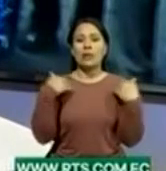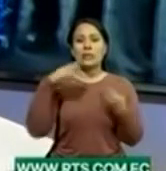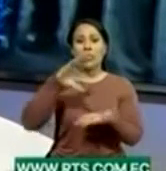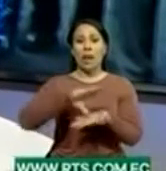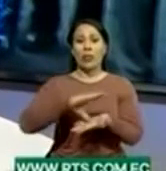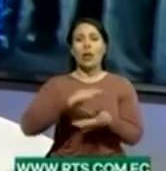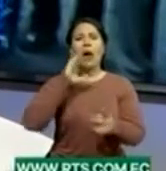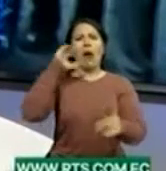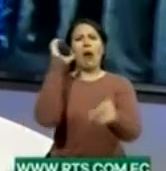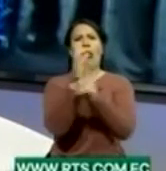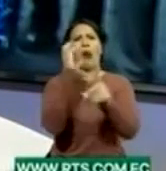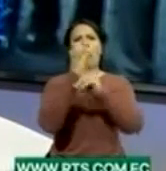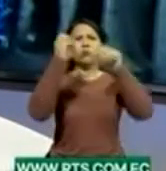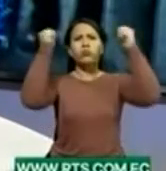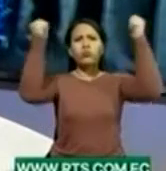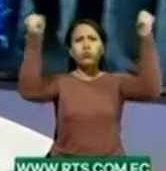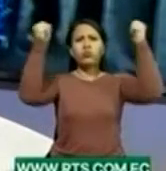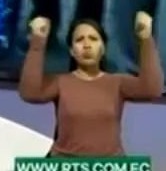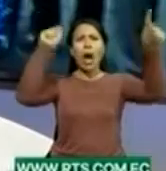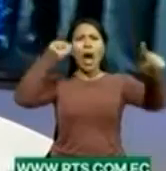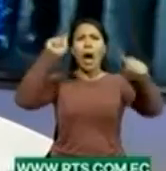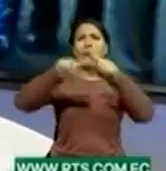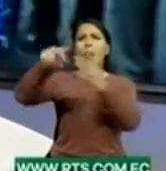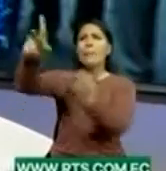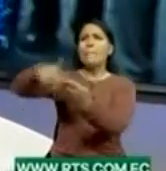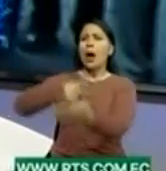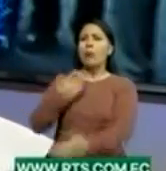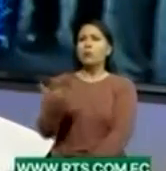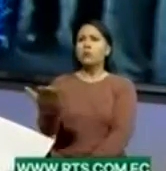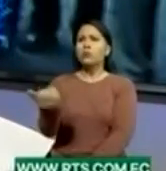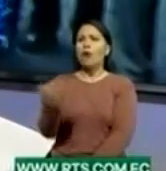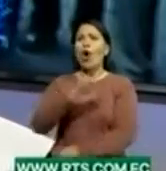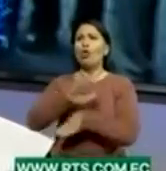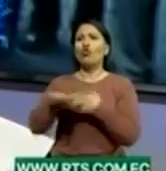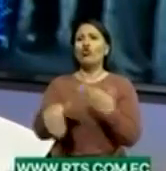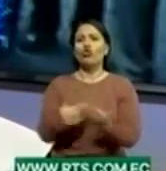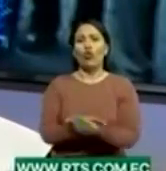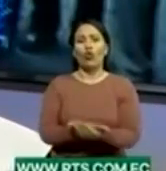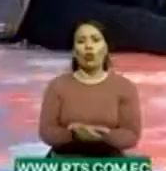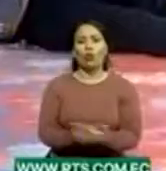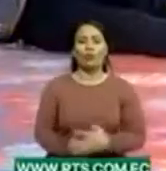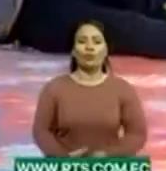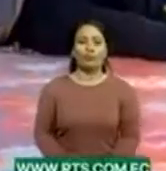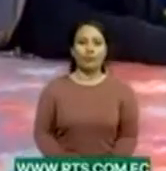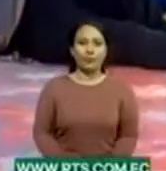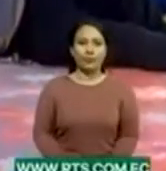que permanecerán con la protesta hasta que reciban sus pensiones completas.